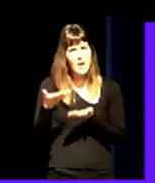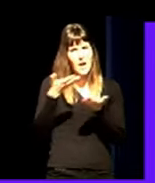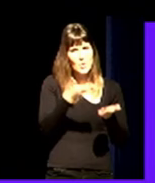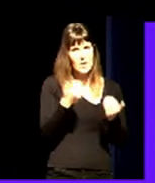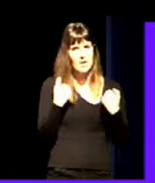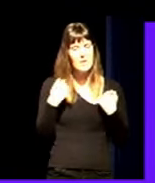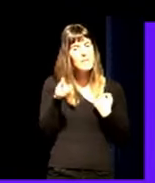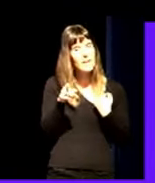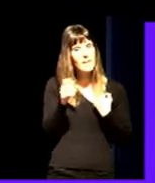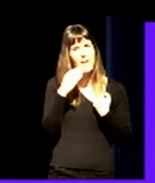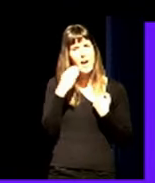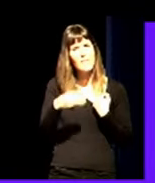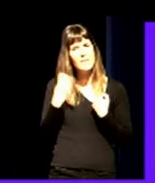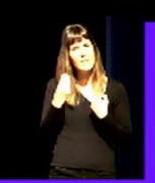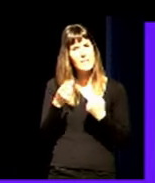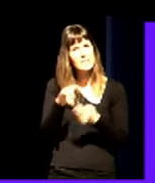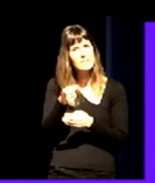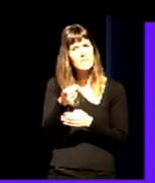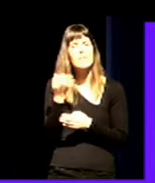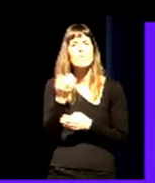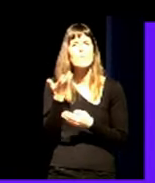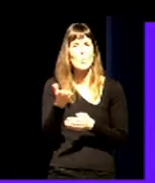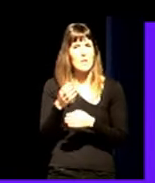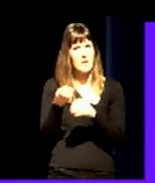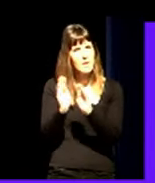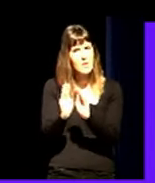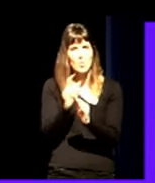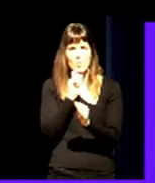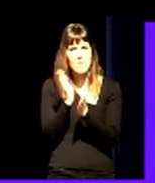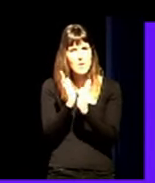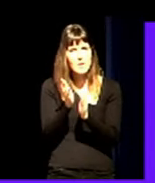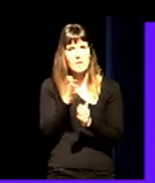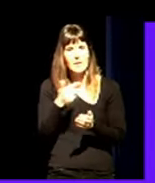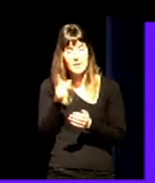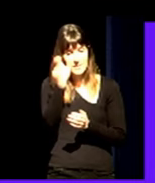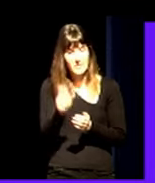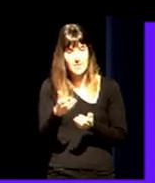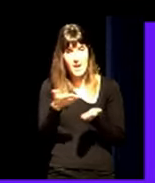¿Qué habilidades exigimos a alguien que va a ayudar? ¿O que queremos que ayude?